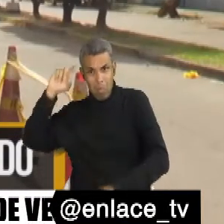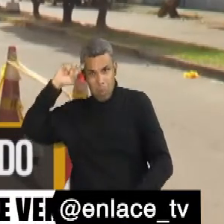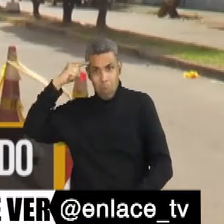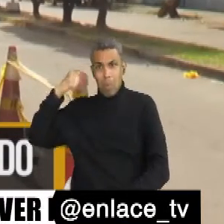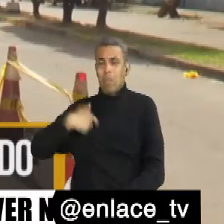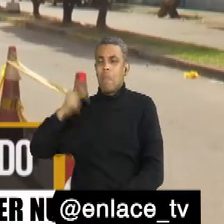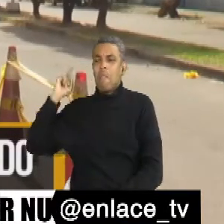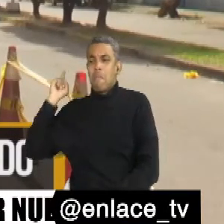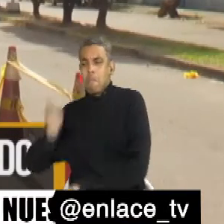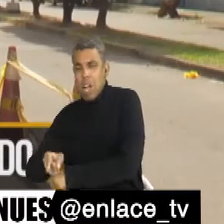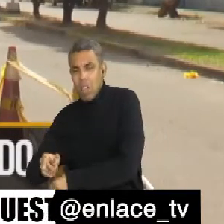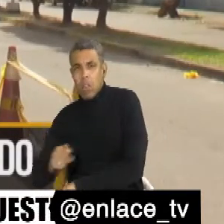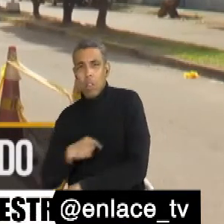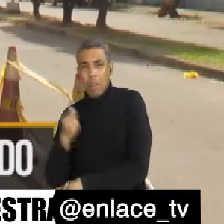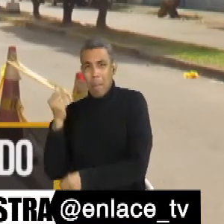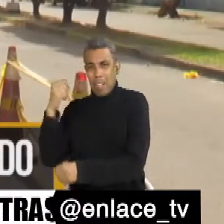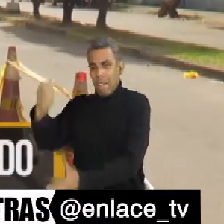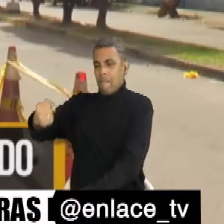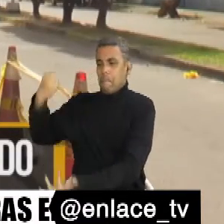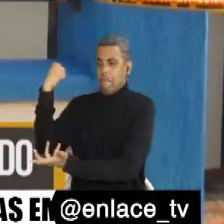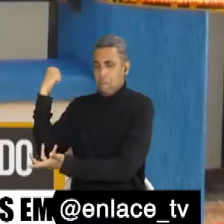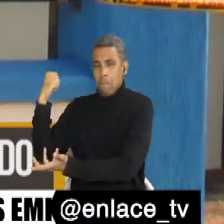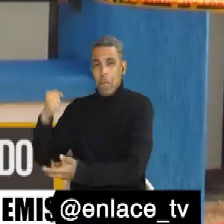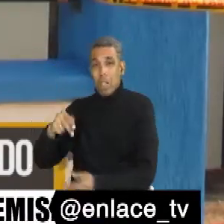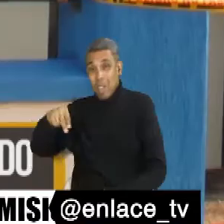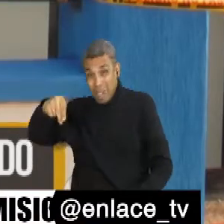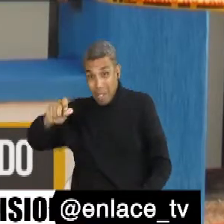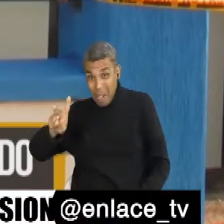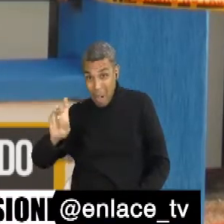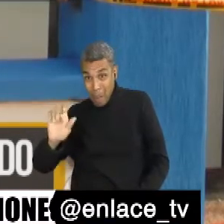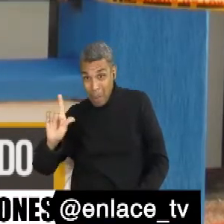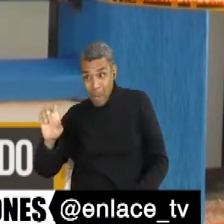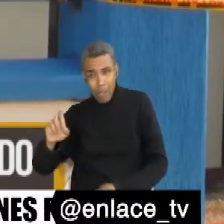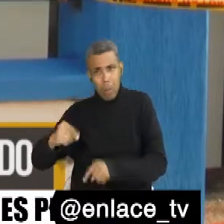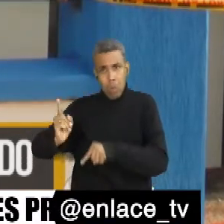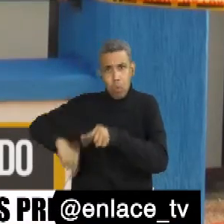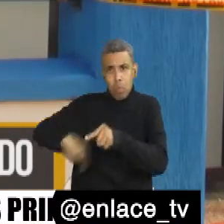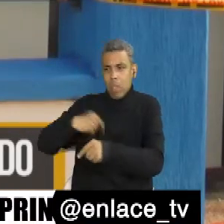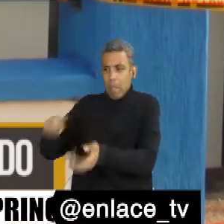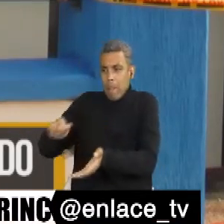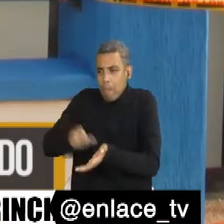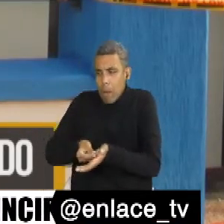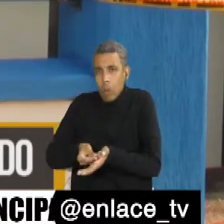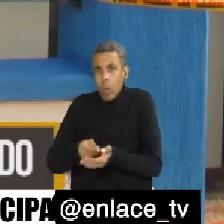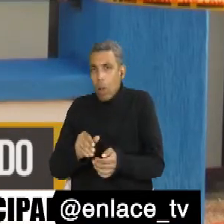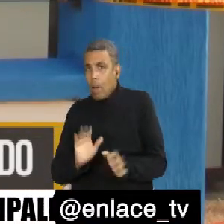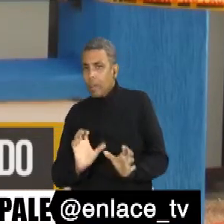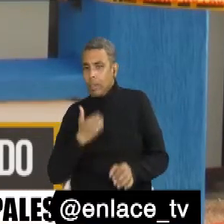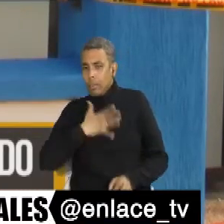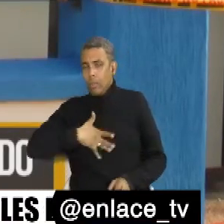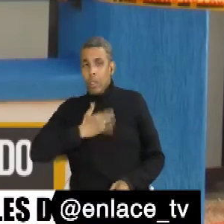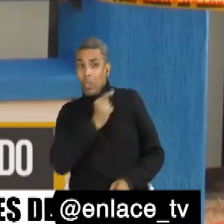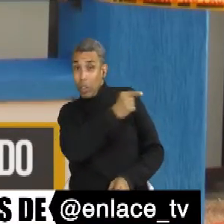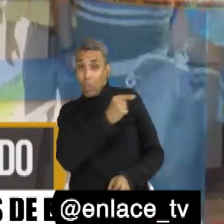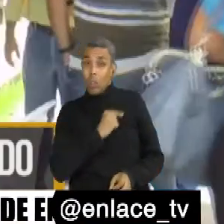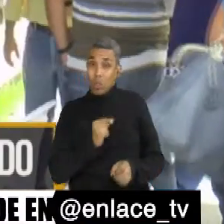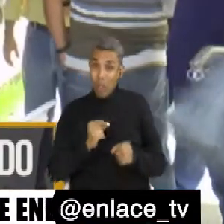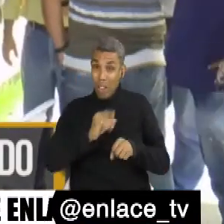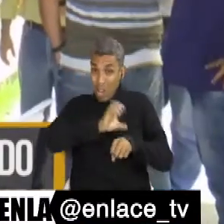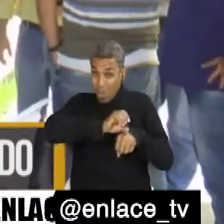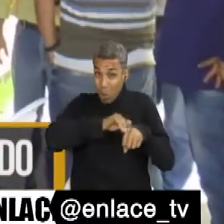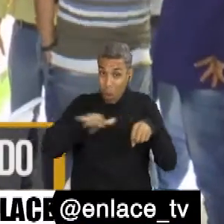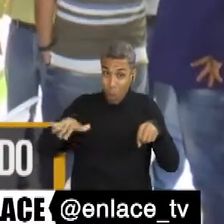mucho menos tienen plata aquí. Nosotros en el momento son 193 personas incluyendo los directivos, parte administrativa de Navelena la que nos